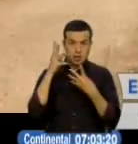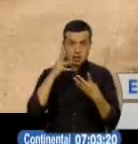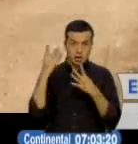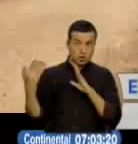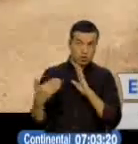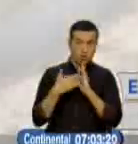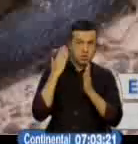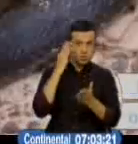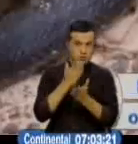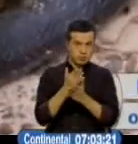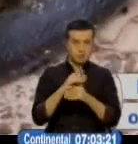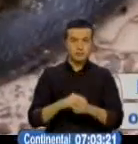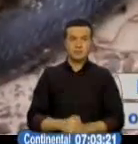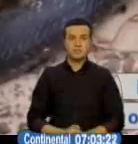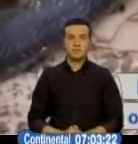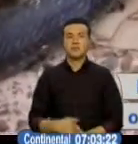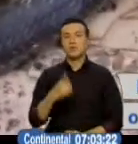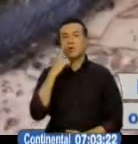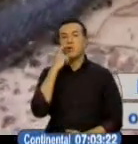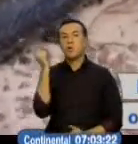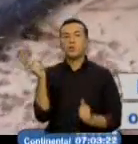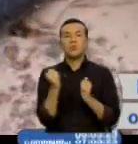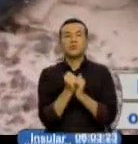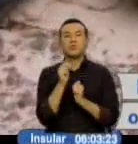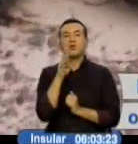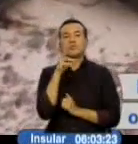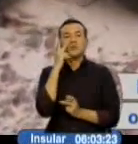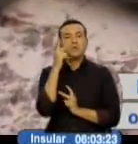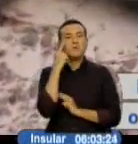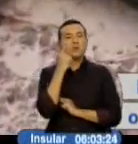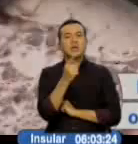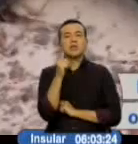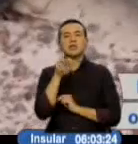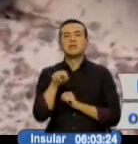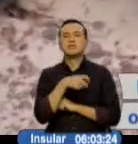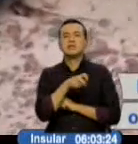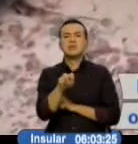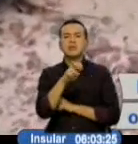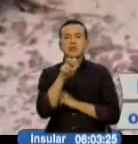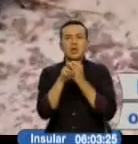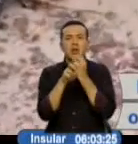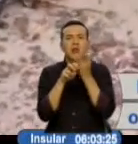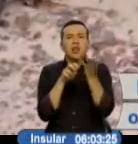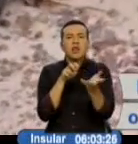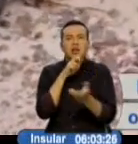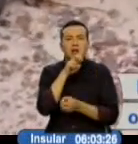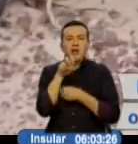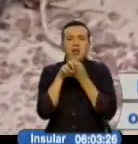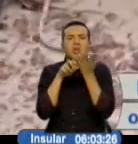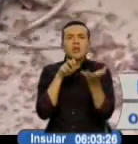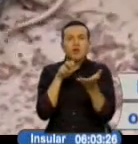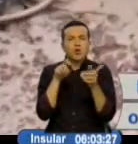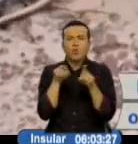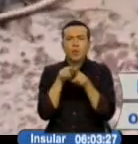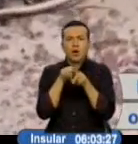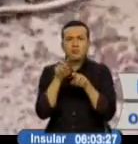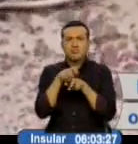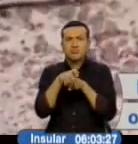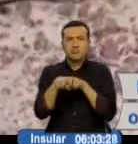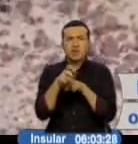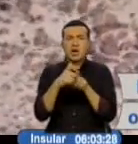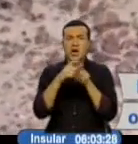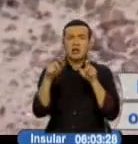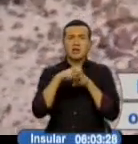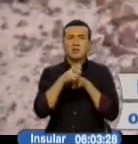contra. Un hombre junto a su esposa en Texas captaron a una serpiente que regurgita a su presa, que resulta ser también una víbora de gran